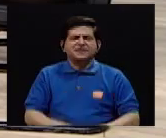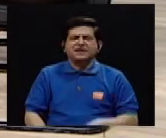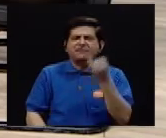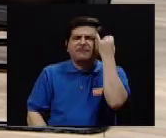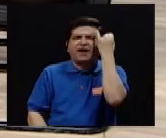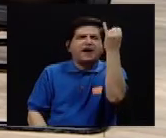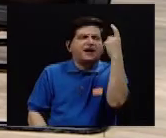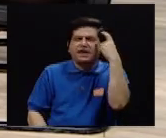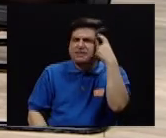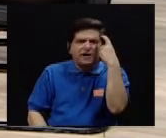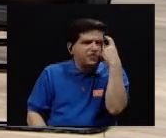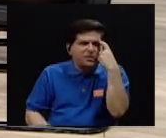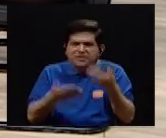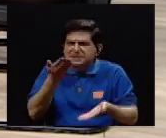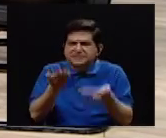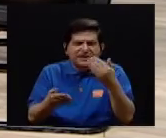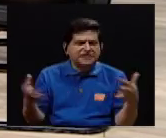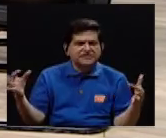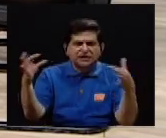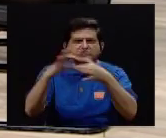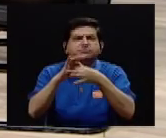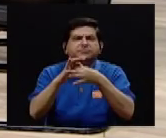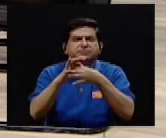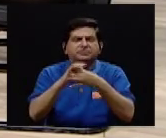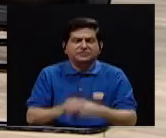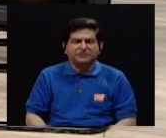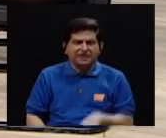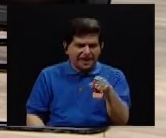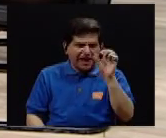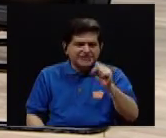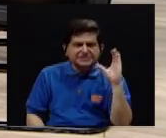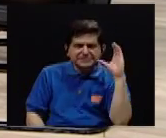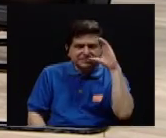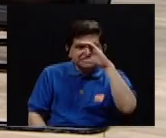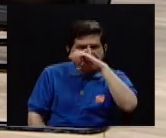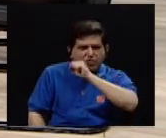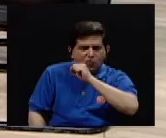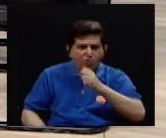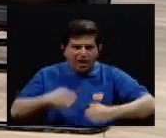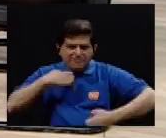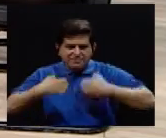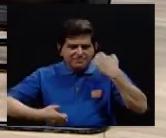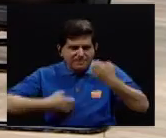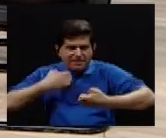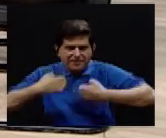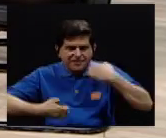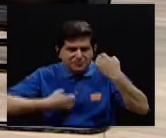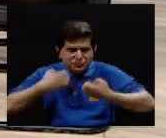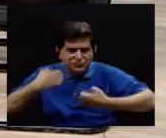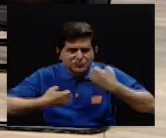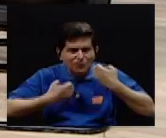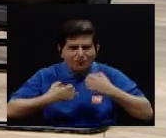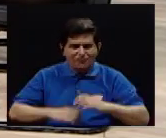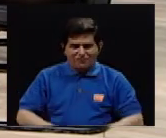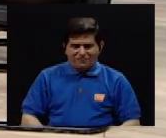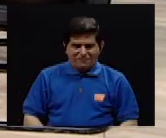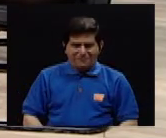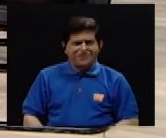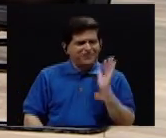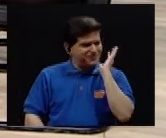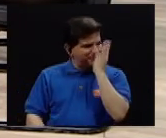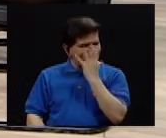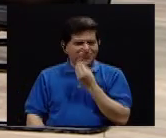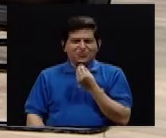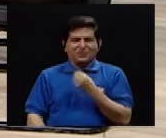una imagen que yo no había pensado que corresponde, porque él sí captó como la emoción, ¿verdad?